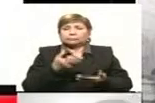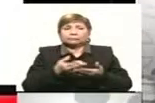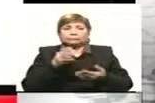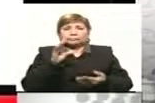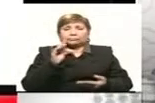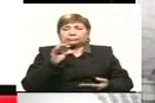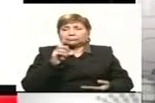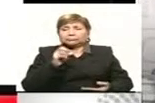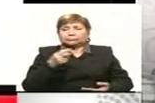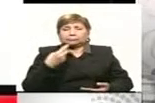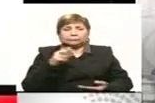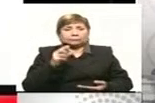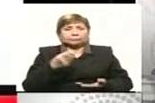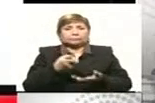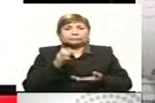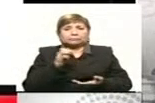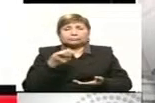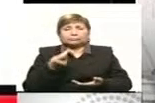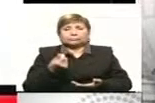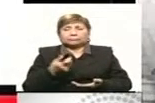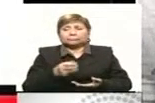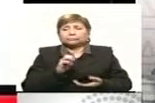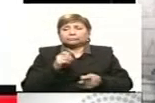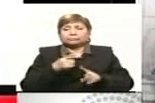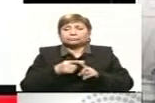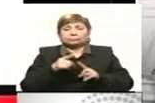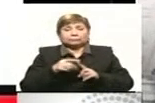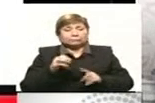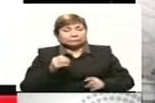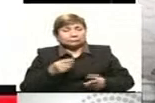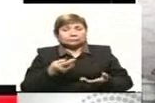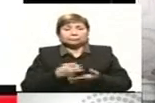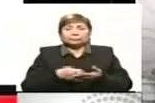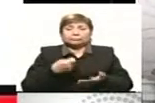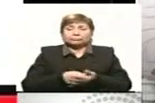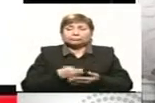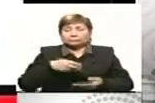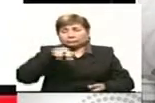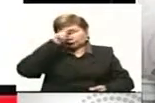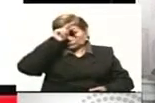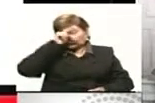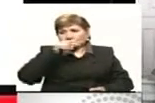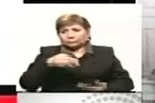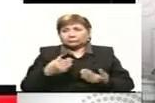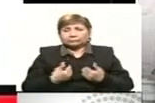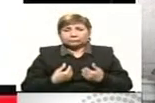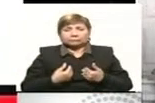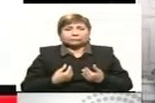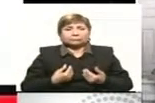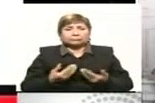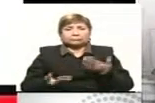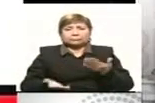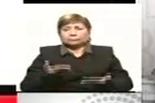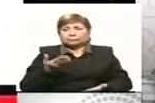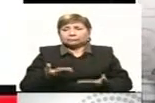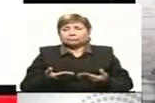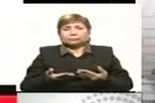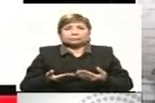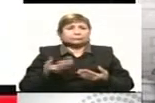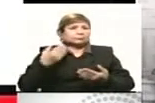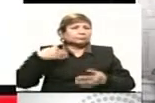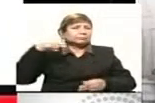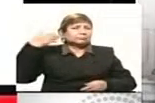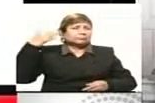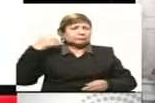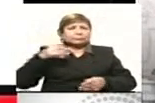7.782 millones de soles de deuda externa. El Ministerio de Economía y Finanzas, el Perú, ya tiene unos, no sé, más de una